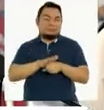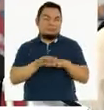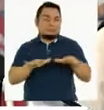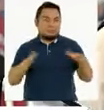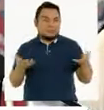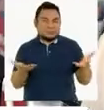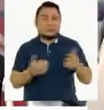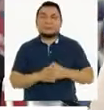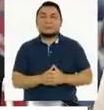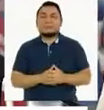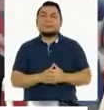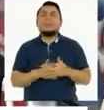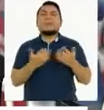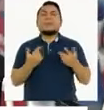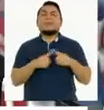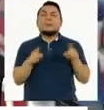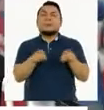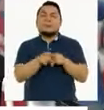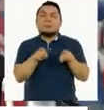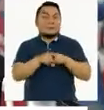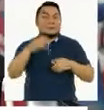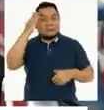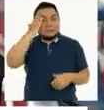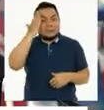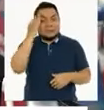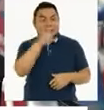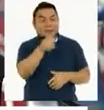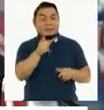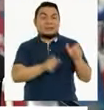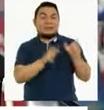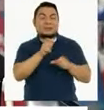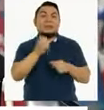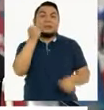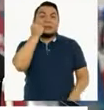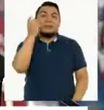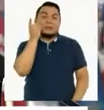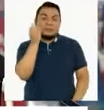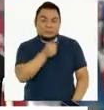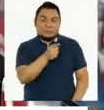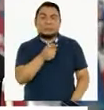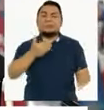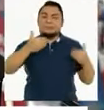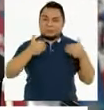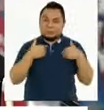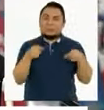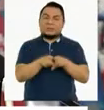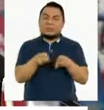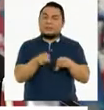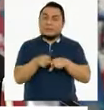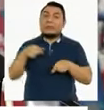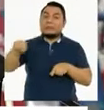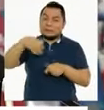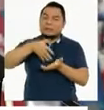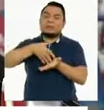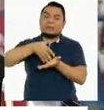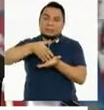del COVID-19, pero también sabemos que las personas con síndrome de Down tienen una